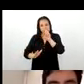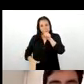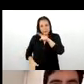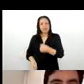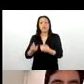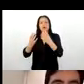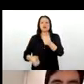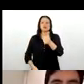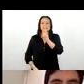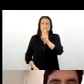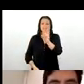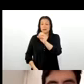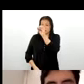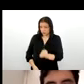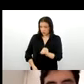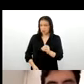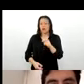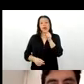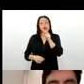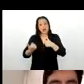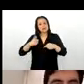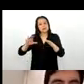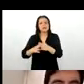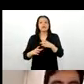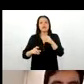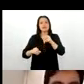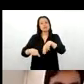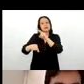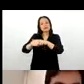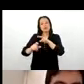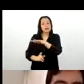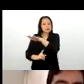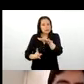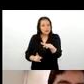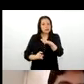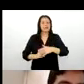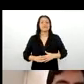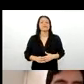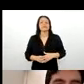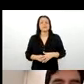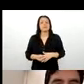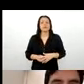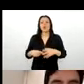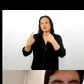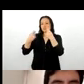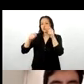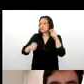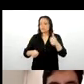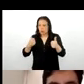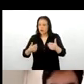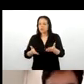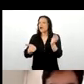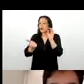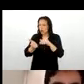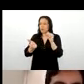Y básicamente las actividades de naturaleza, de ecoturismo son las que predominan